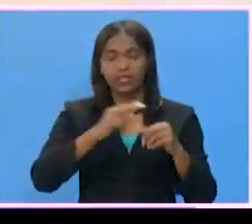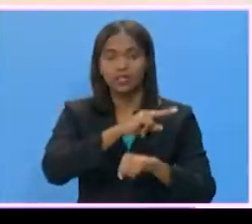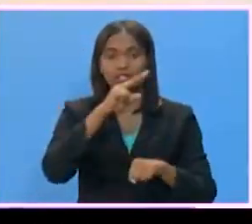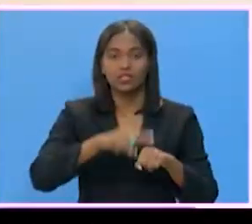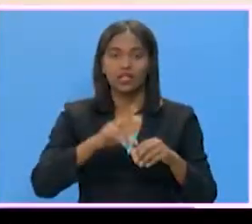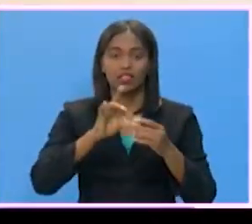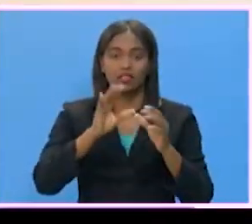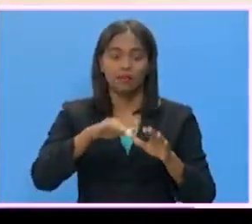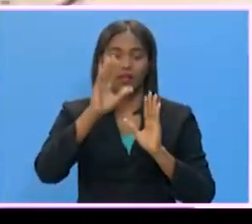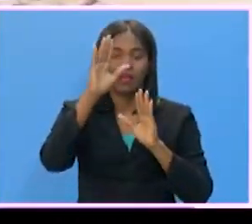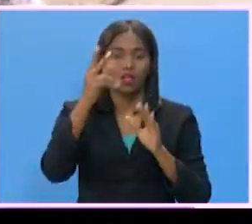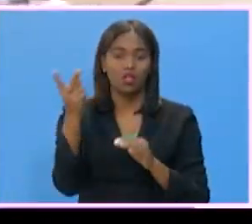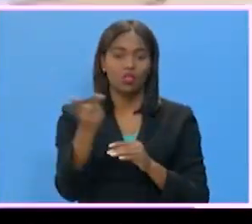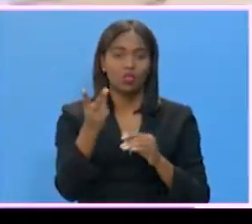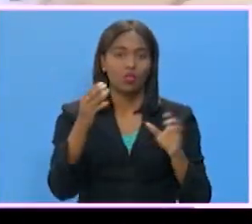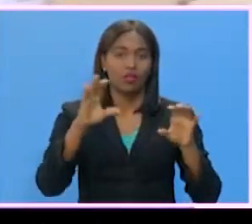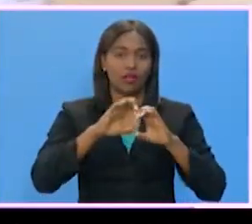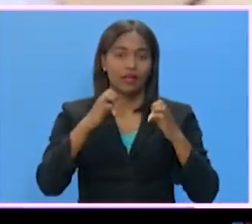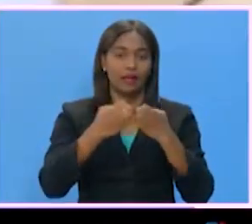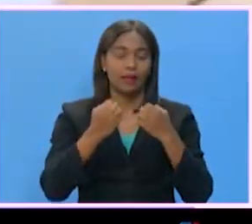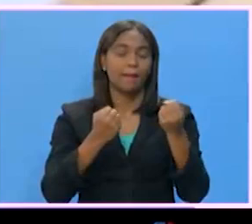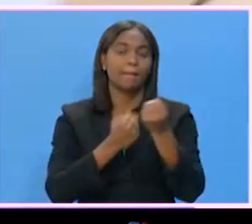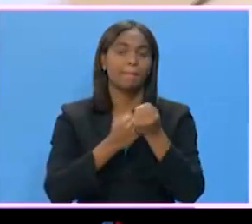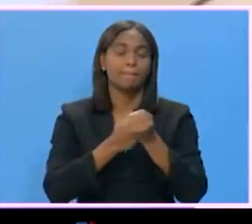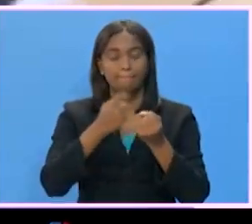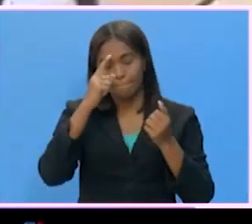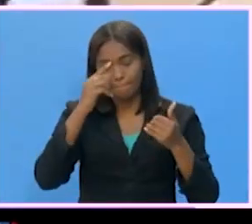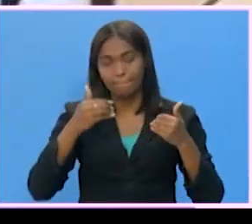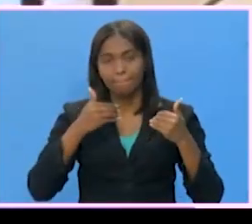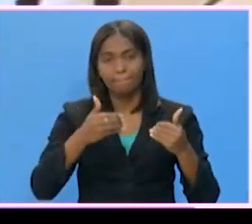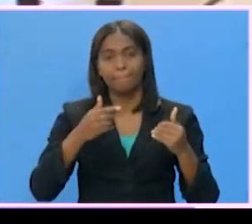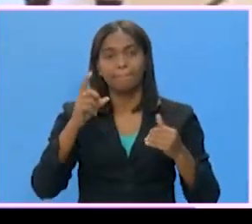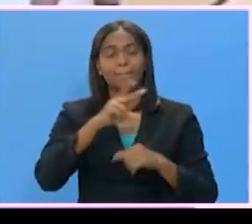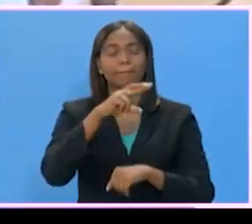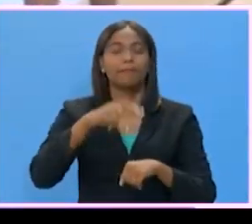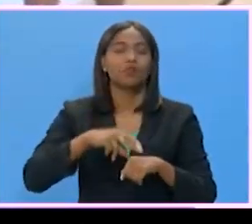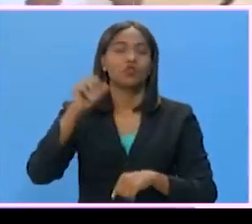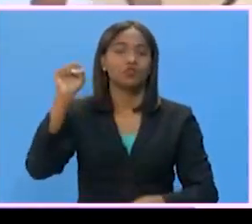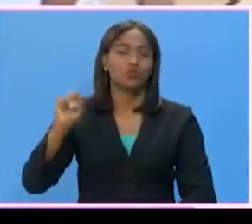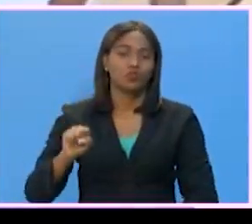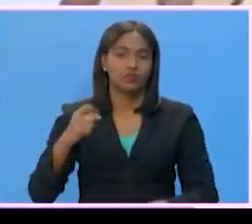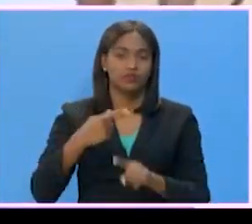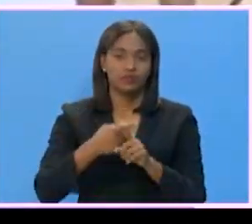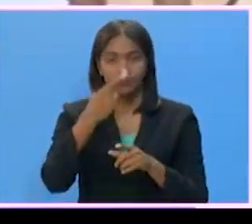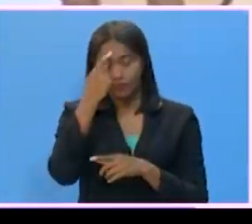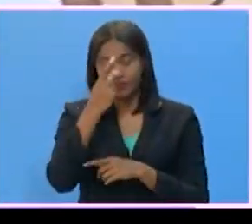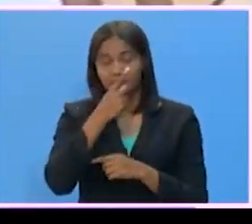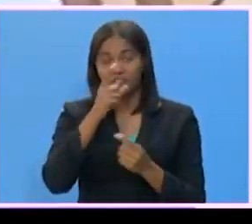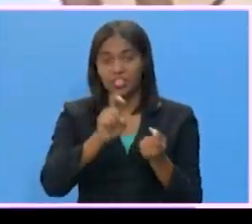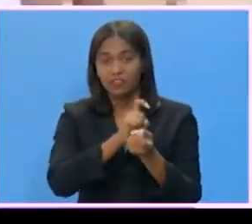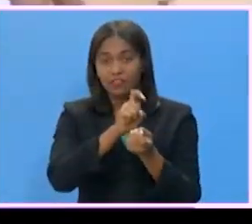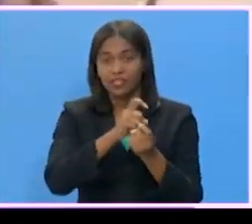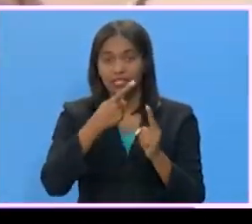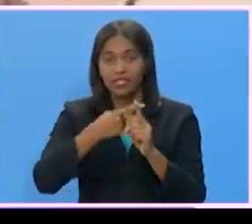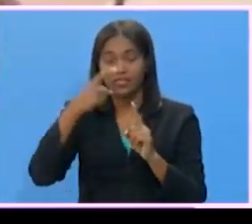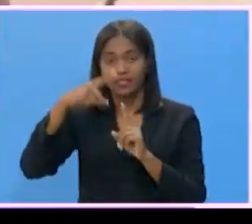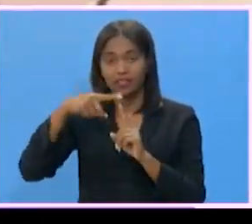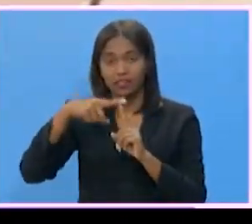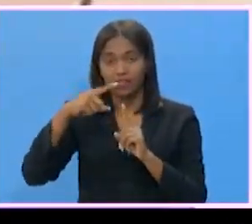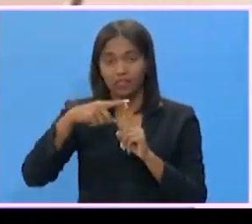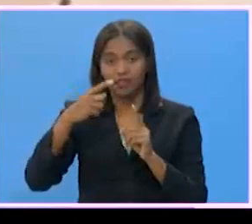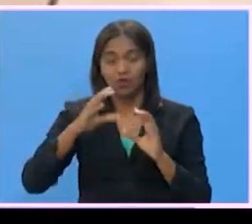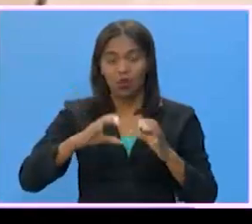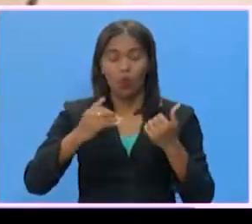Baloncesto y estos dos combinados de la capital estarán marchándose hacia el sur del país, específicamente en San Cristóbal. En